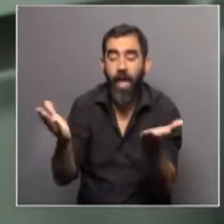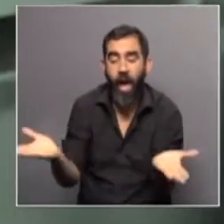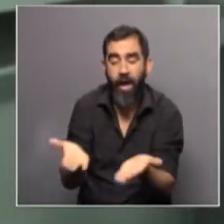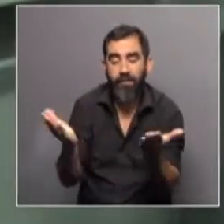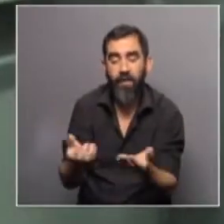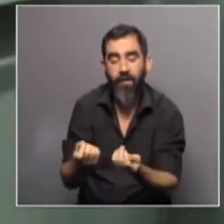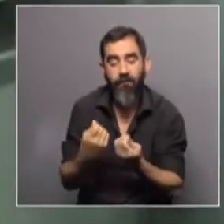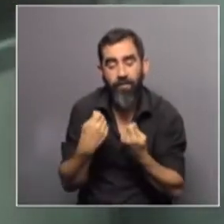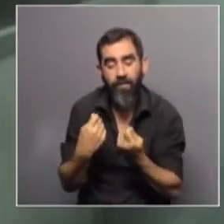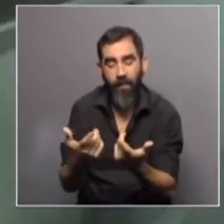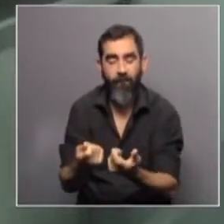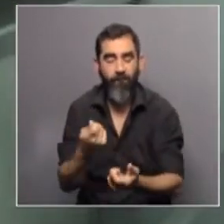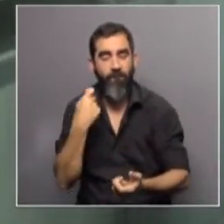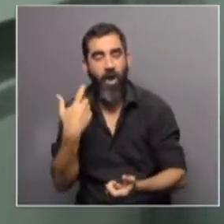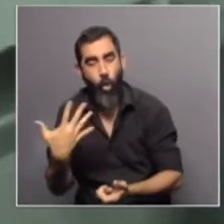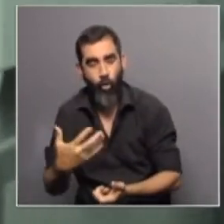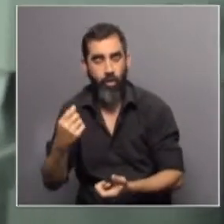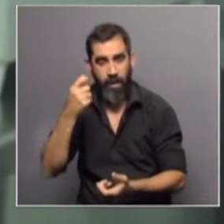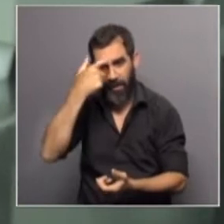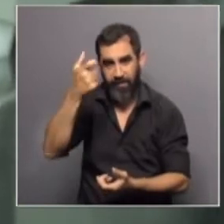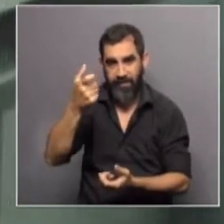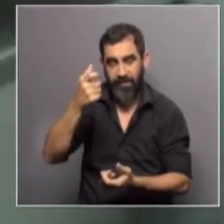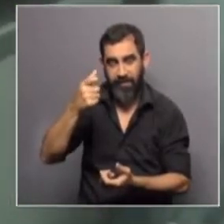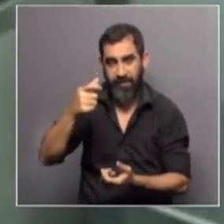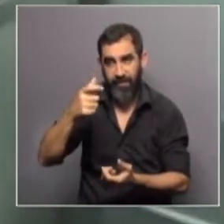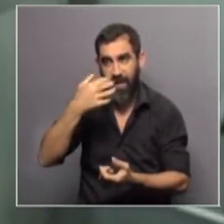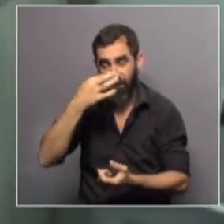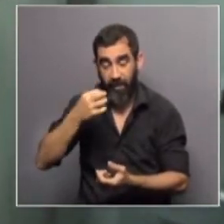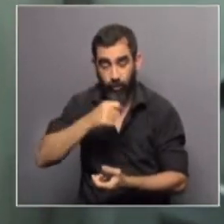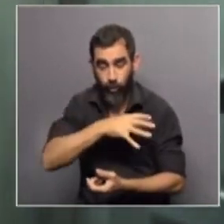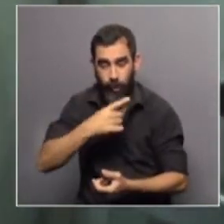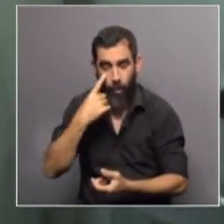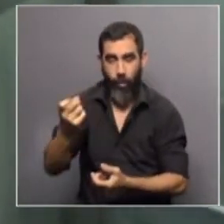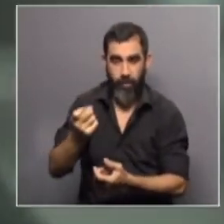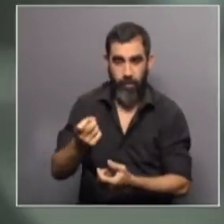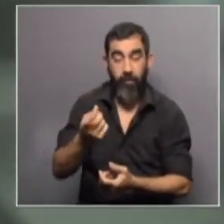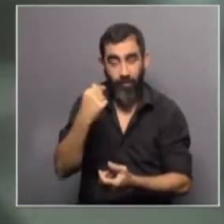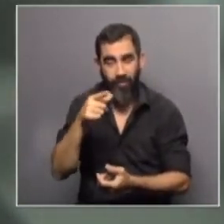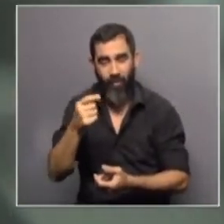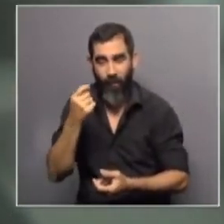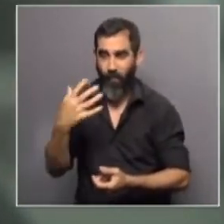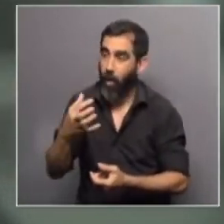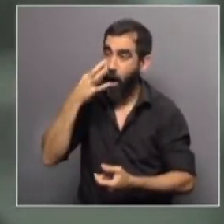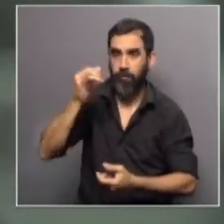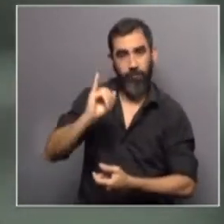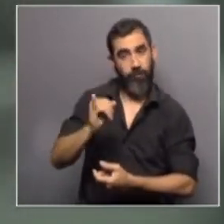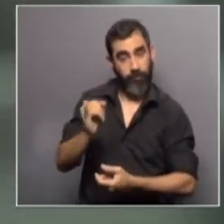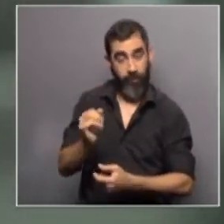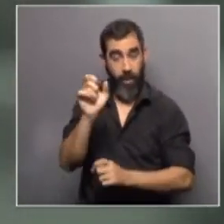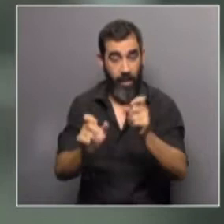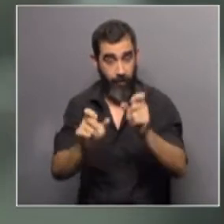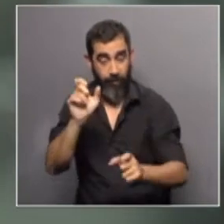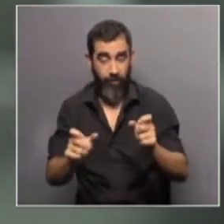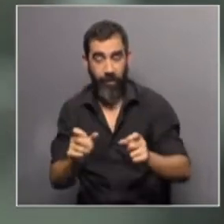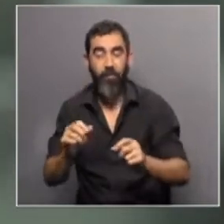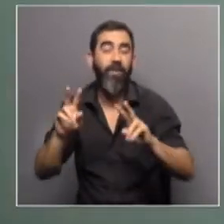darle valor a esa ciencia y que la sociedad lo vea como valor, ¿tá? Al verlo como valor, lo ve, digamos, del punto